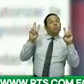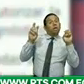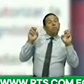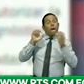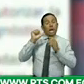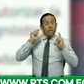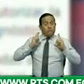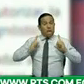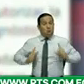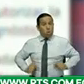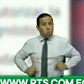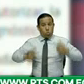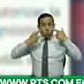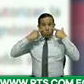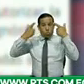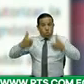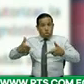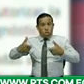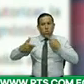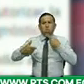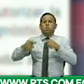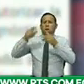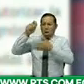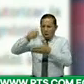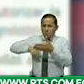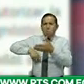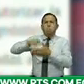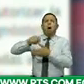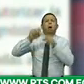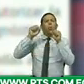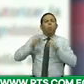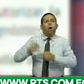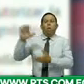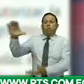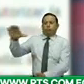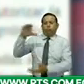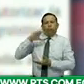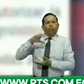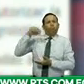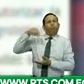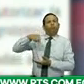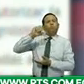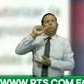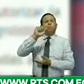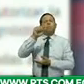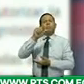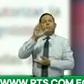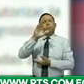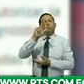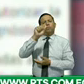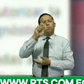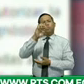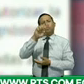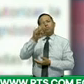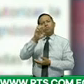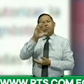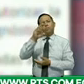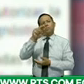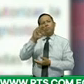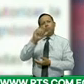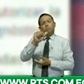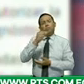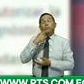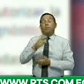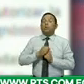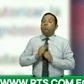Sanitaria, ARCSA, emitió la aprobación de uso de la vacuna contra el COVID-19 desarrollada por AstraZeneca y la Universidad de Oxford. Eso